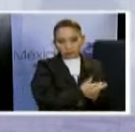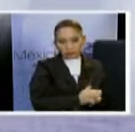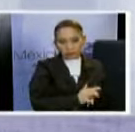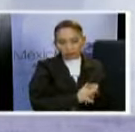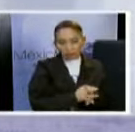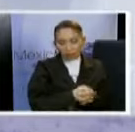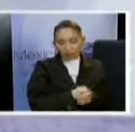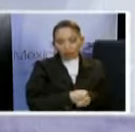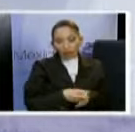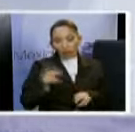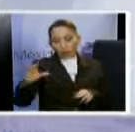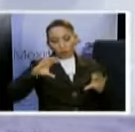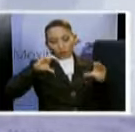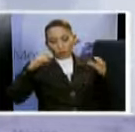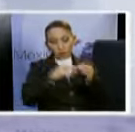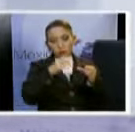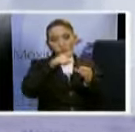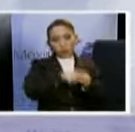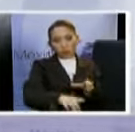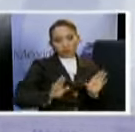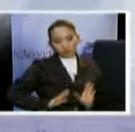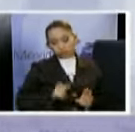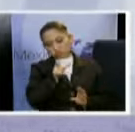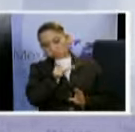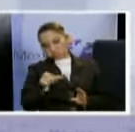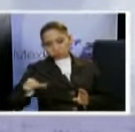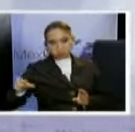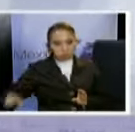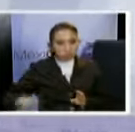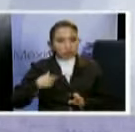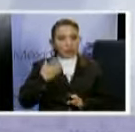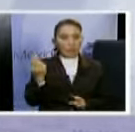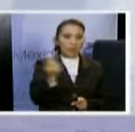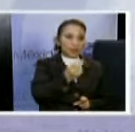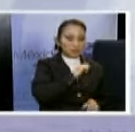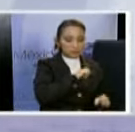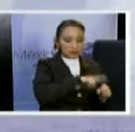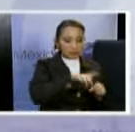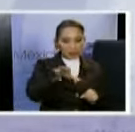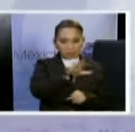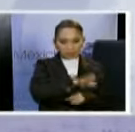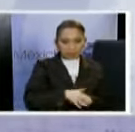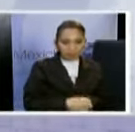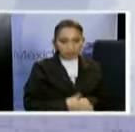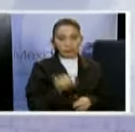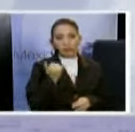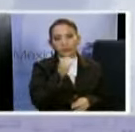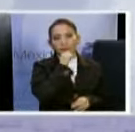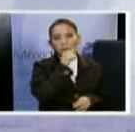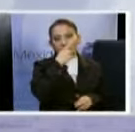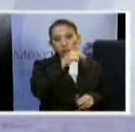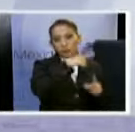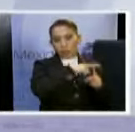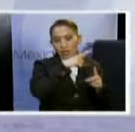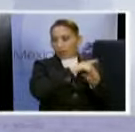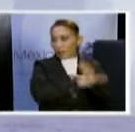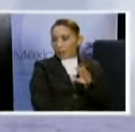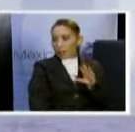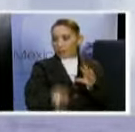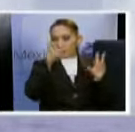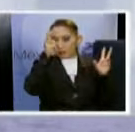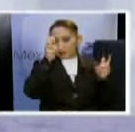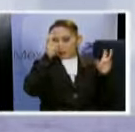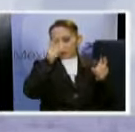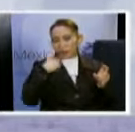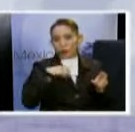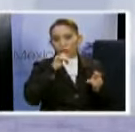Se trata de una comunidad con características y necesidades particulares. Además de las tareas básicas en materia consular,